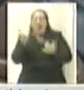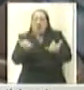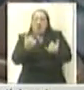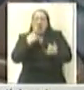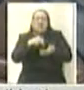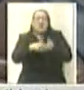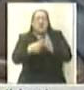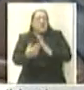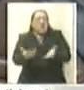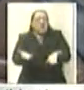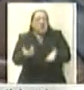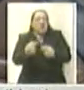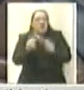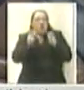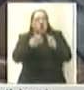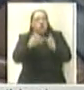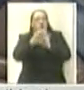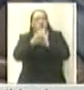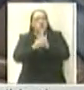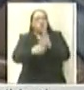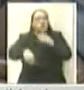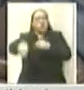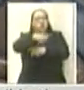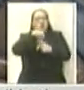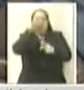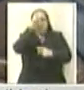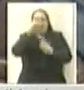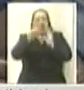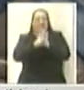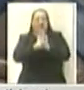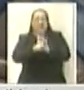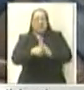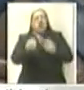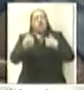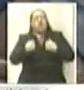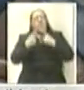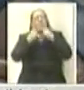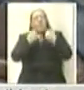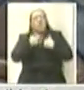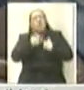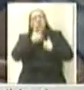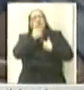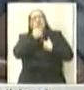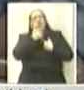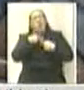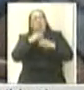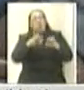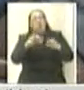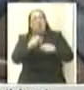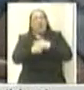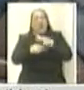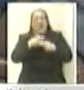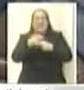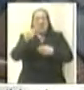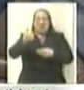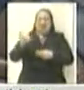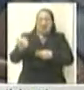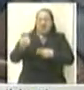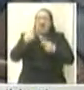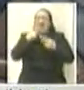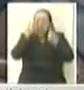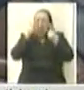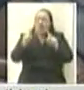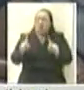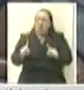los actores del control constitucional. Yo me pregunto, señor, si el pueblo nacionalista estará de